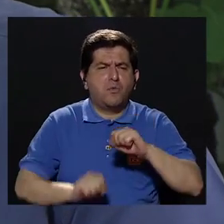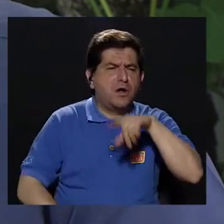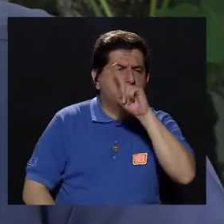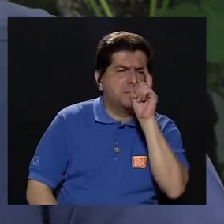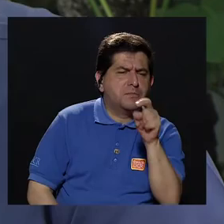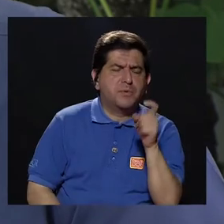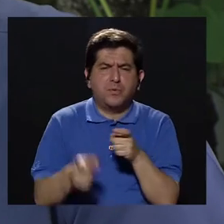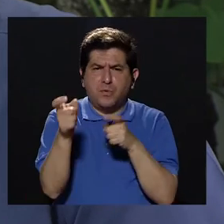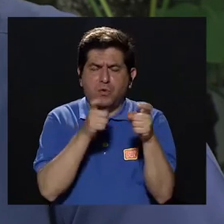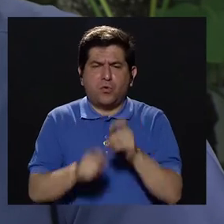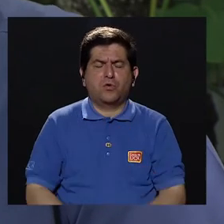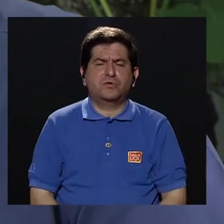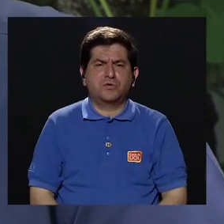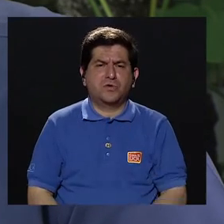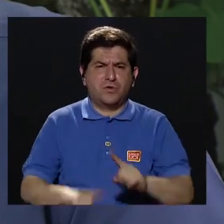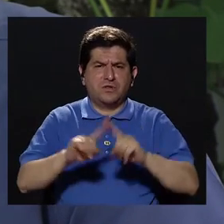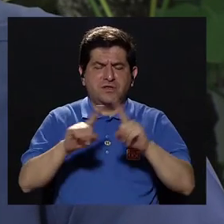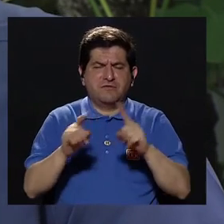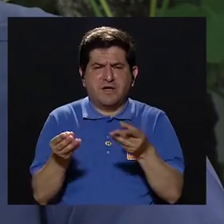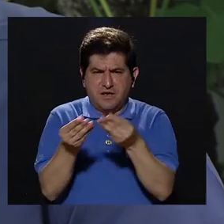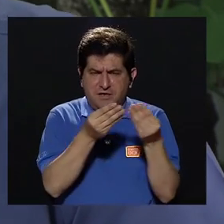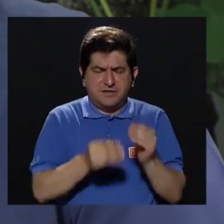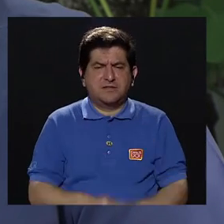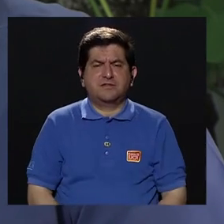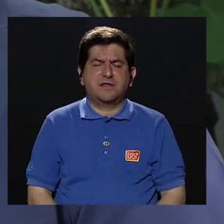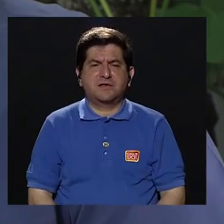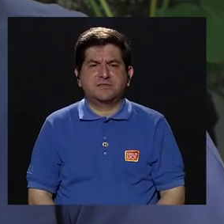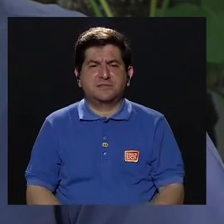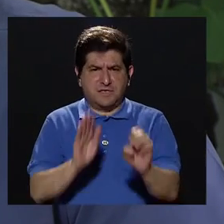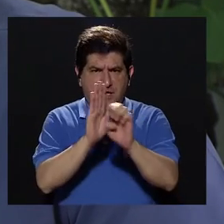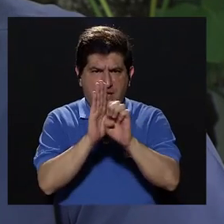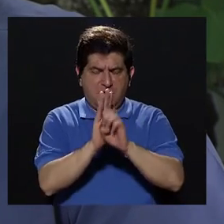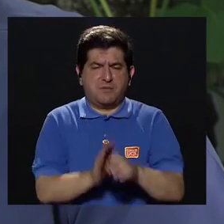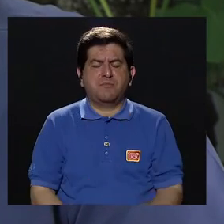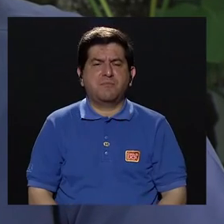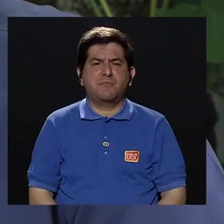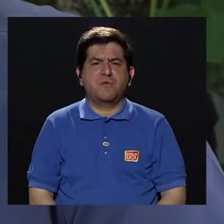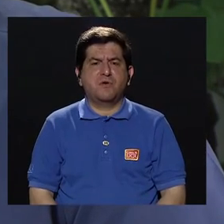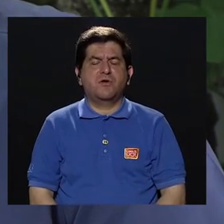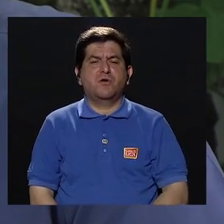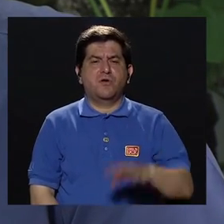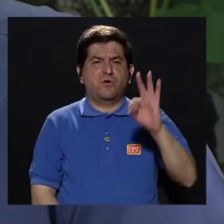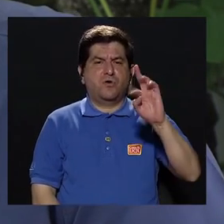que le lleve control de los triglicéridos, que le lleve control